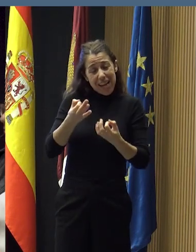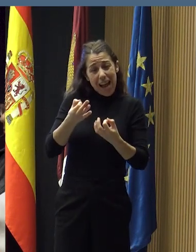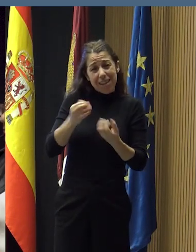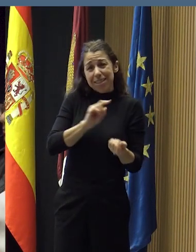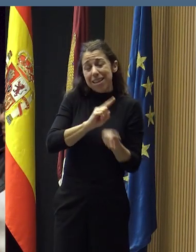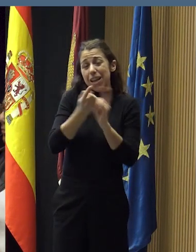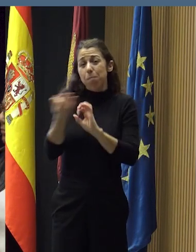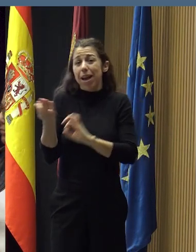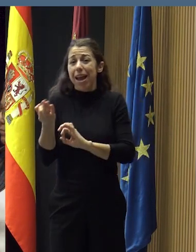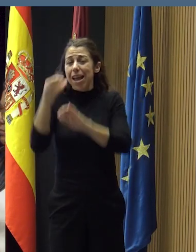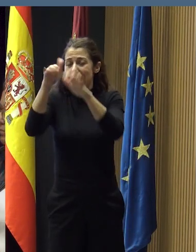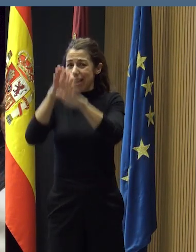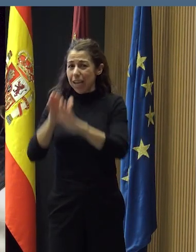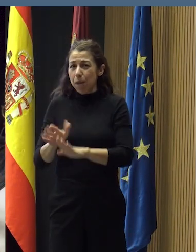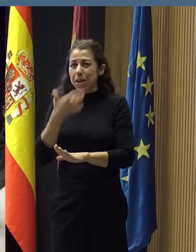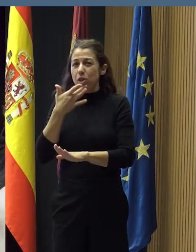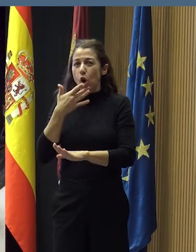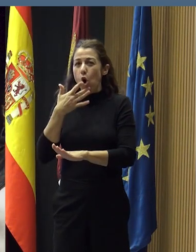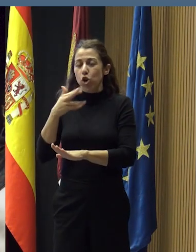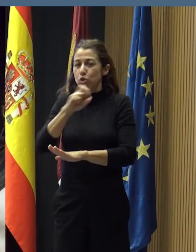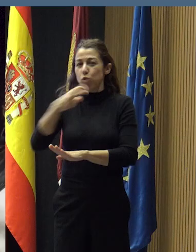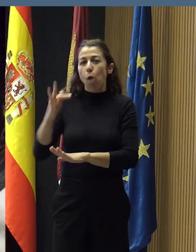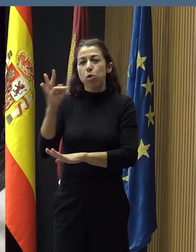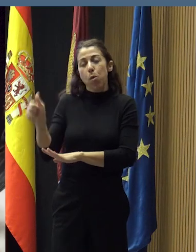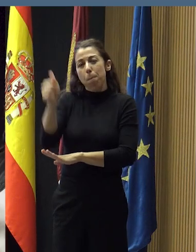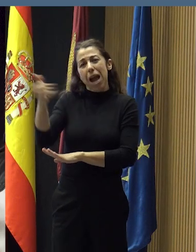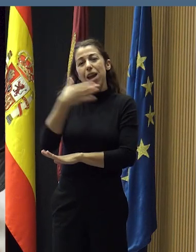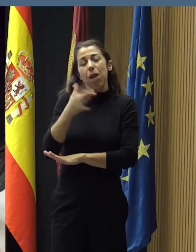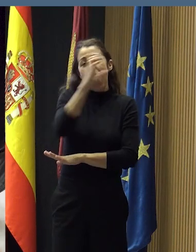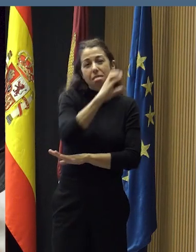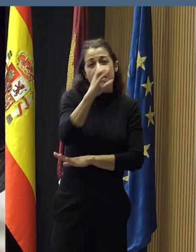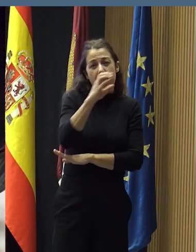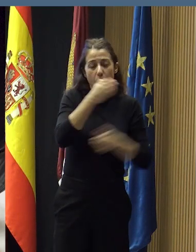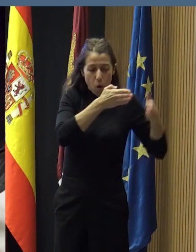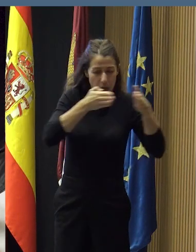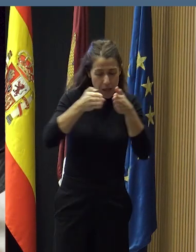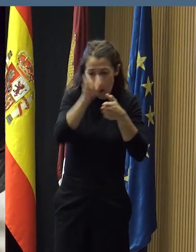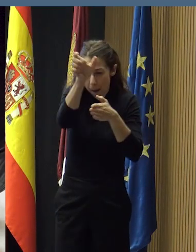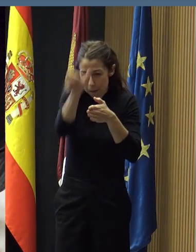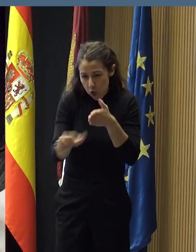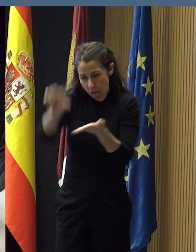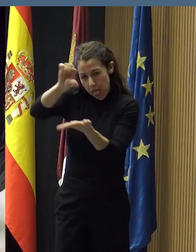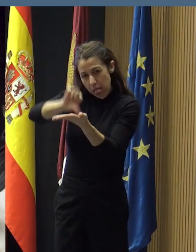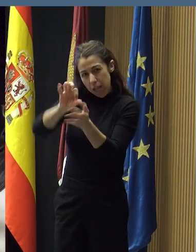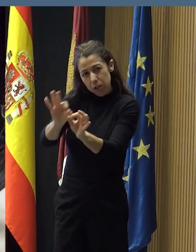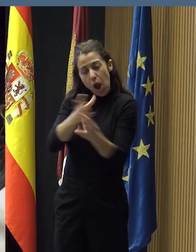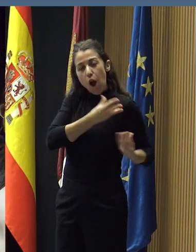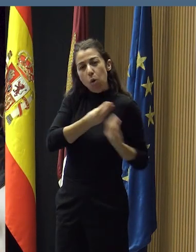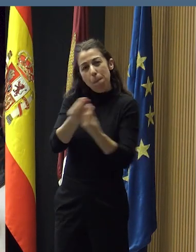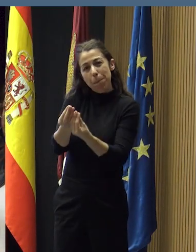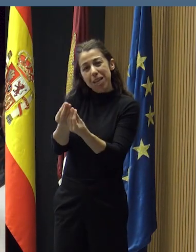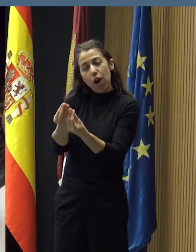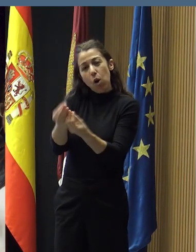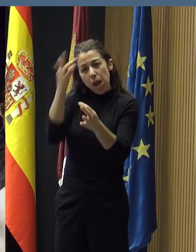en tratamientos mucho más eficaces y cómo la ciencia, cuando se orienta a la persona, permite acompañar con